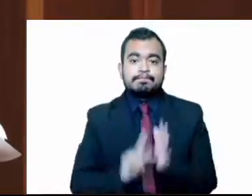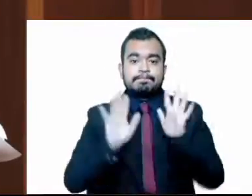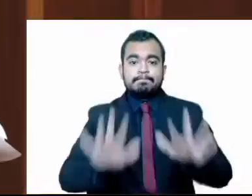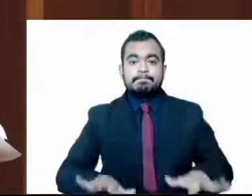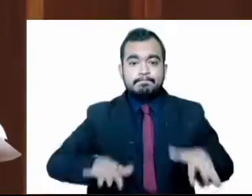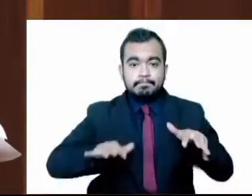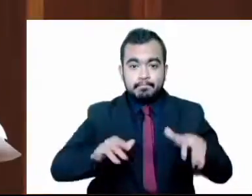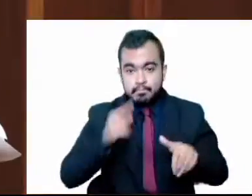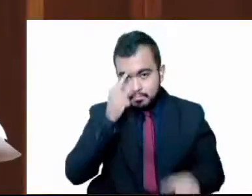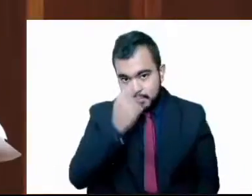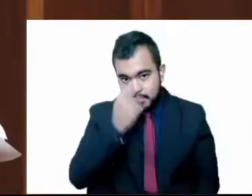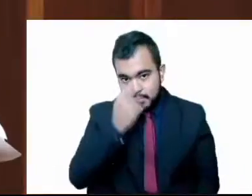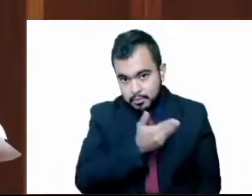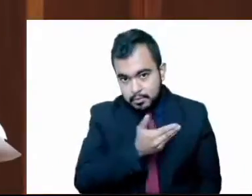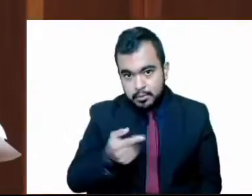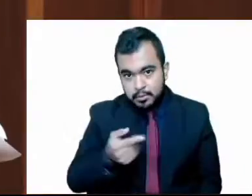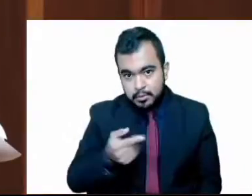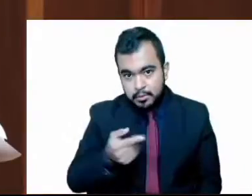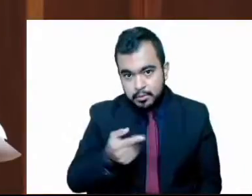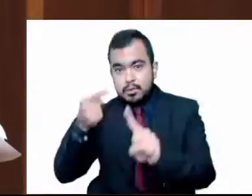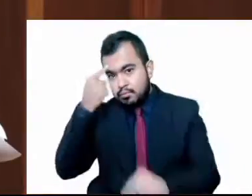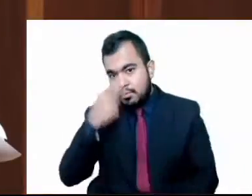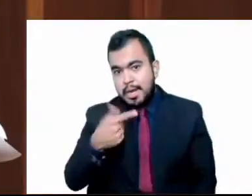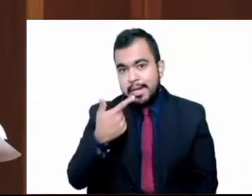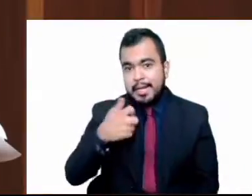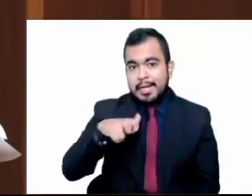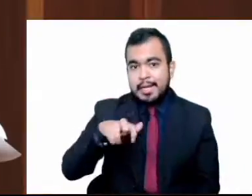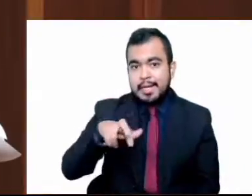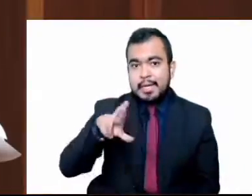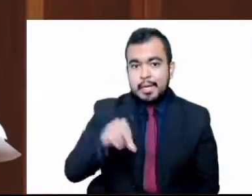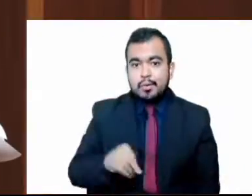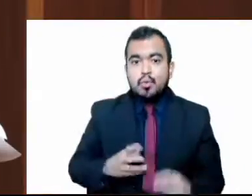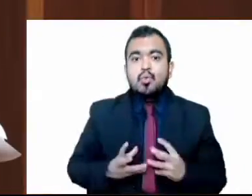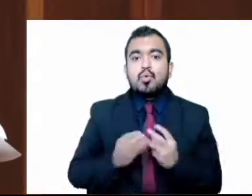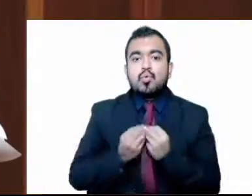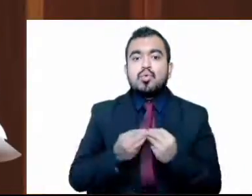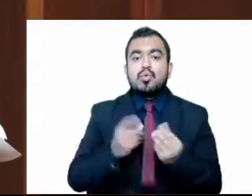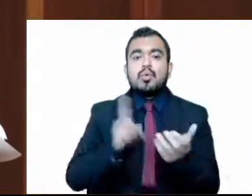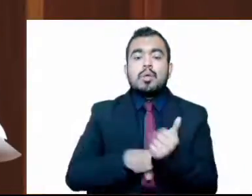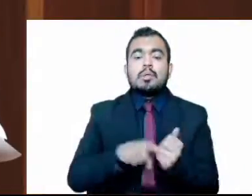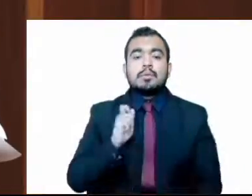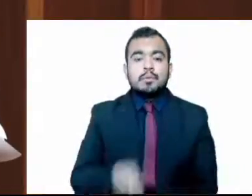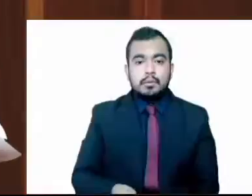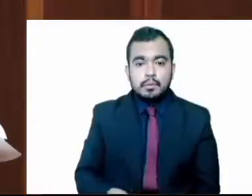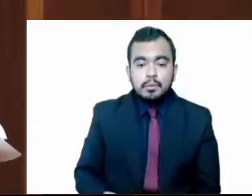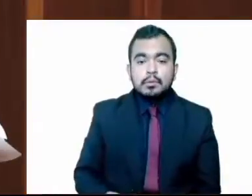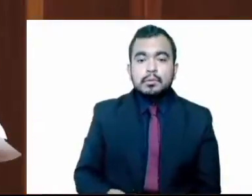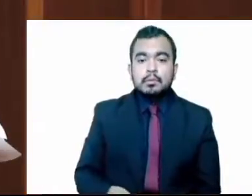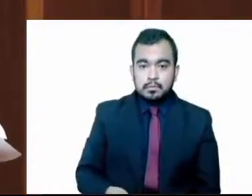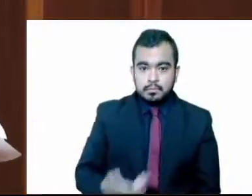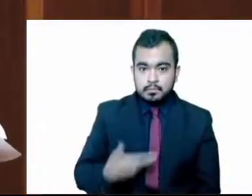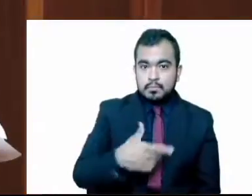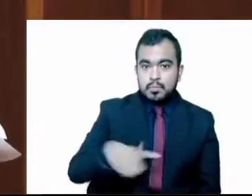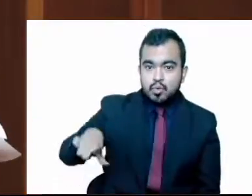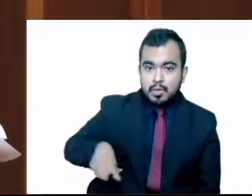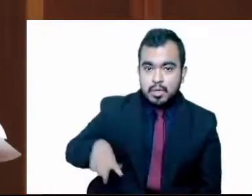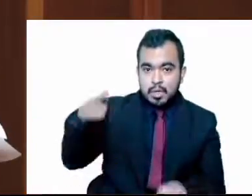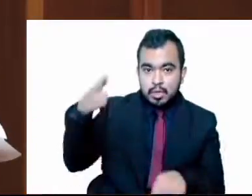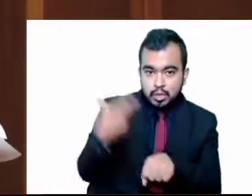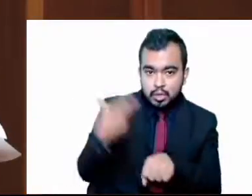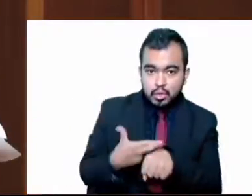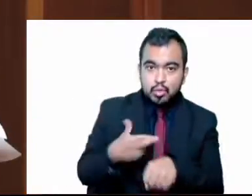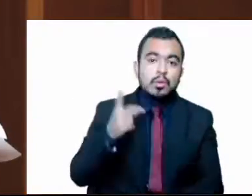una agenda de género promovida en conjunto desde el Poder Ejecutivo, el Poder Legislativo y el Poder Judicial.